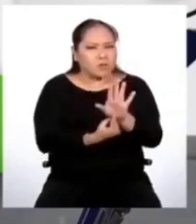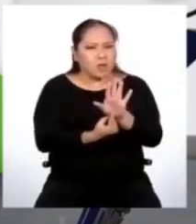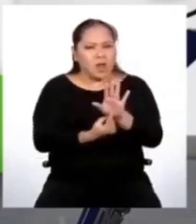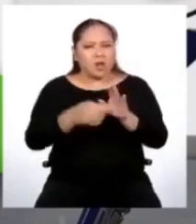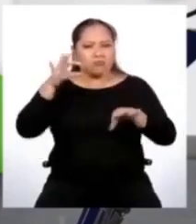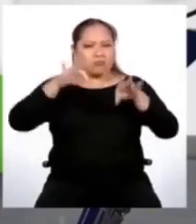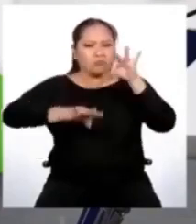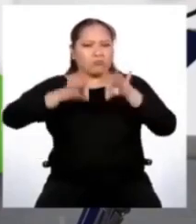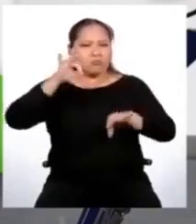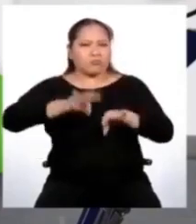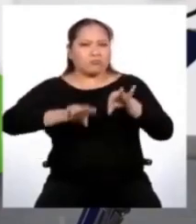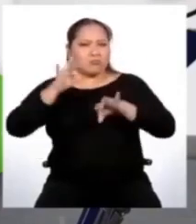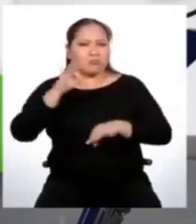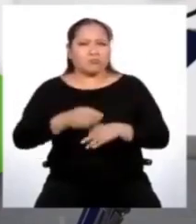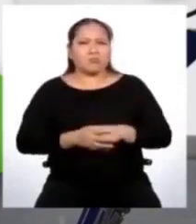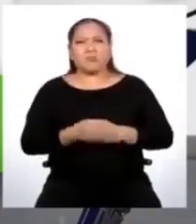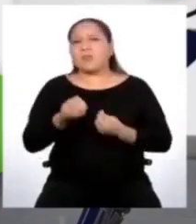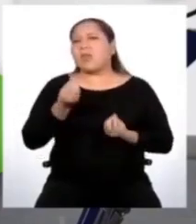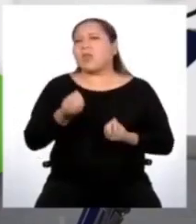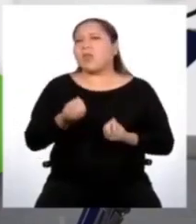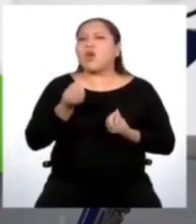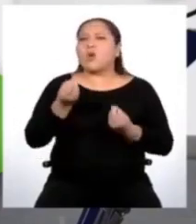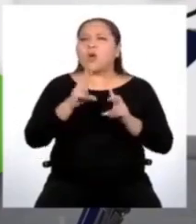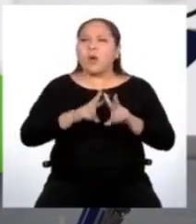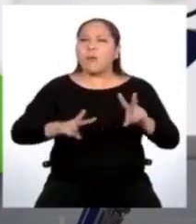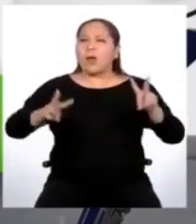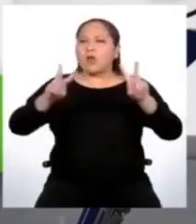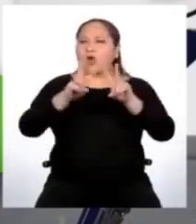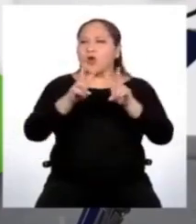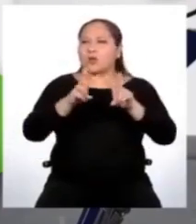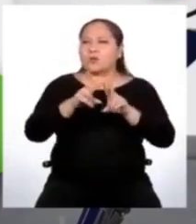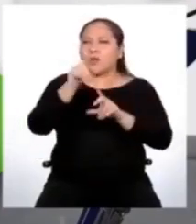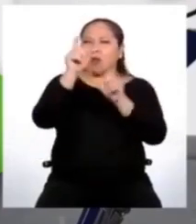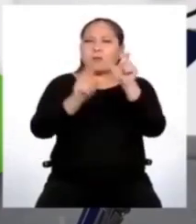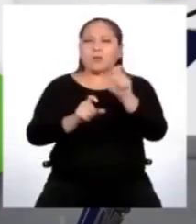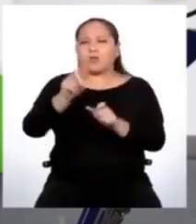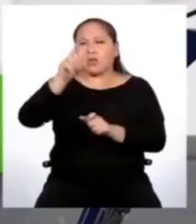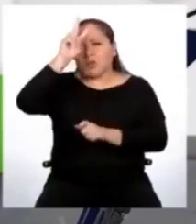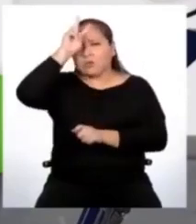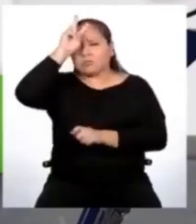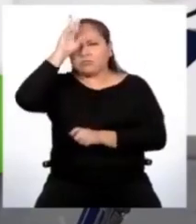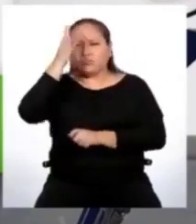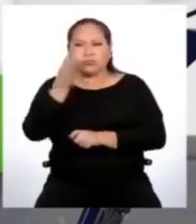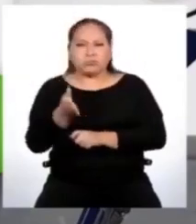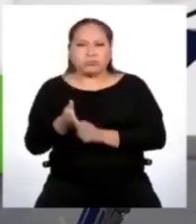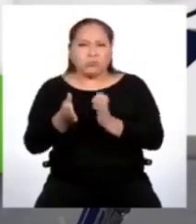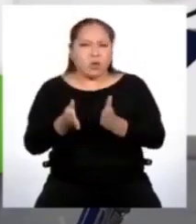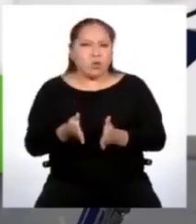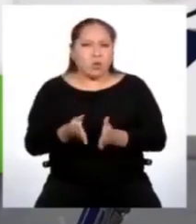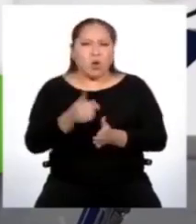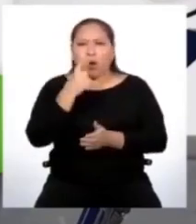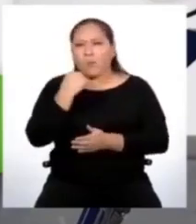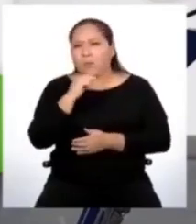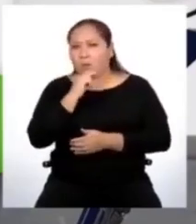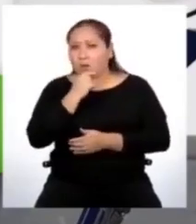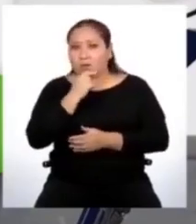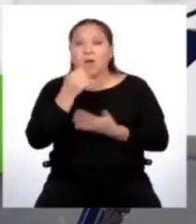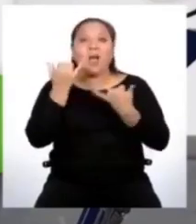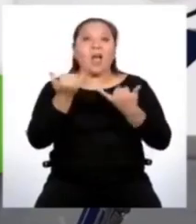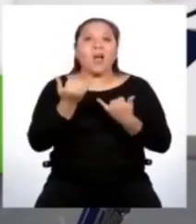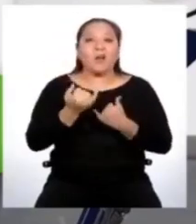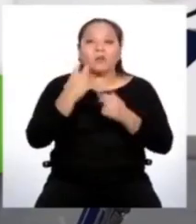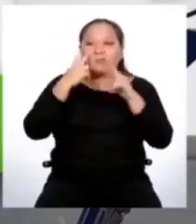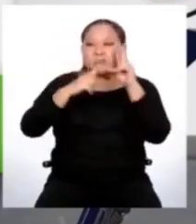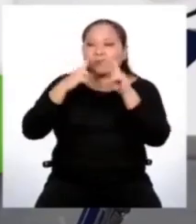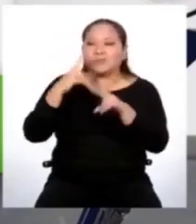nuestra puesta en escena sobre los valores que tenemos las peruanas y los peruanos? Es hora de que ustedes y yo nos aventuremos